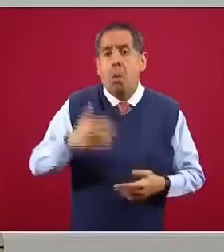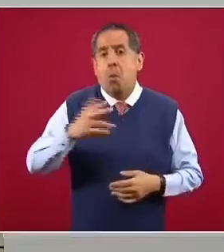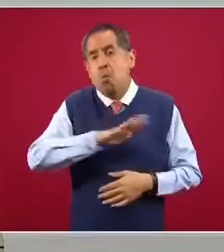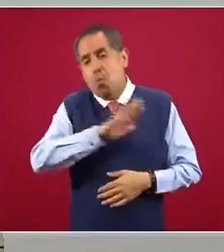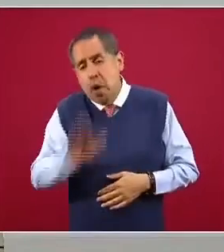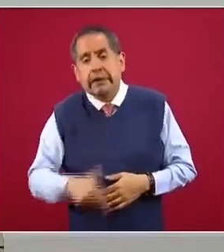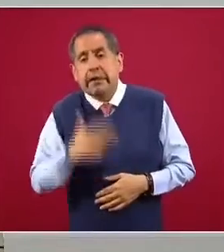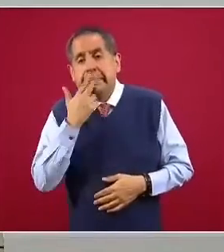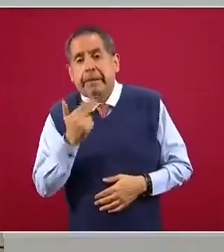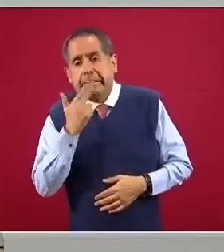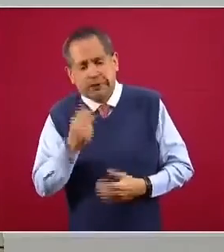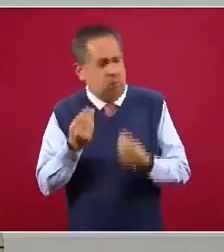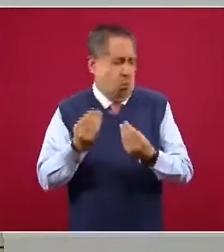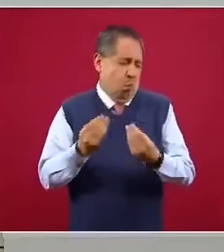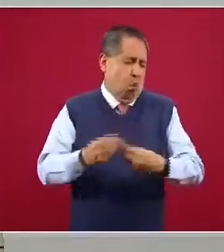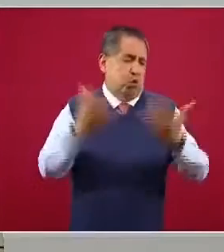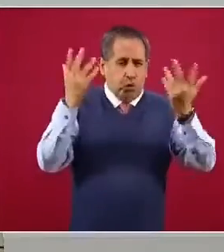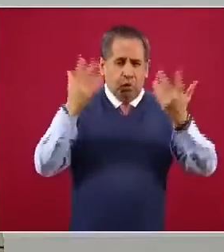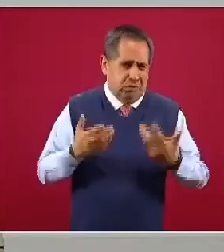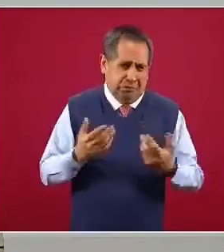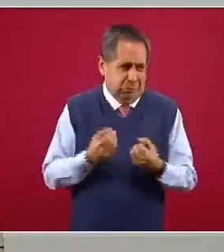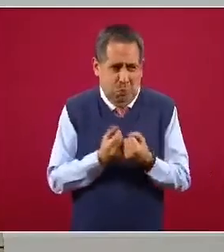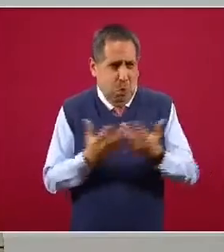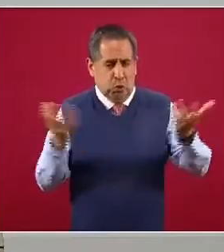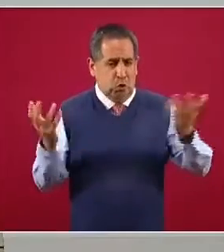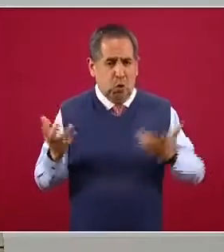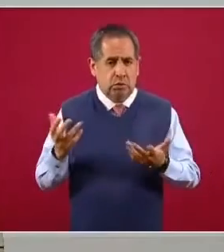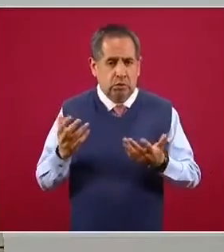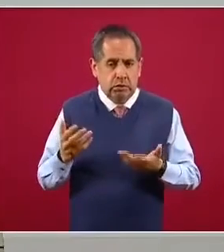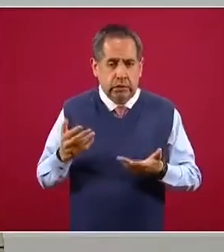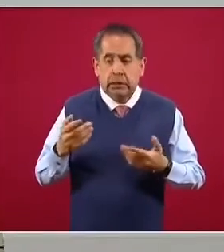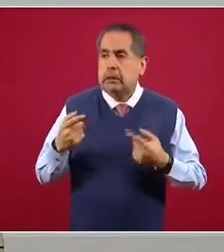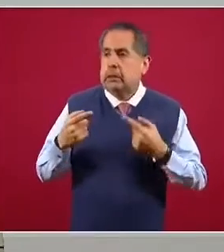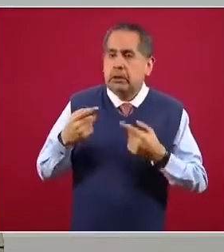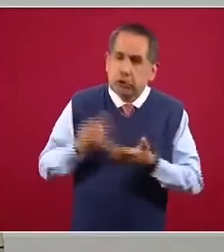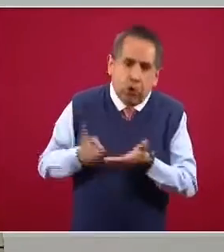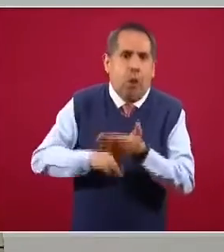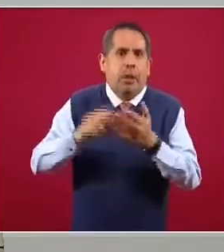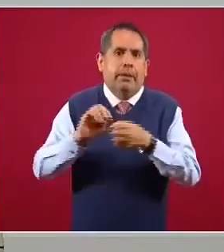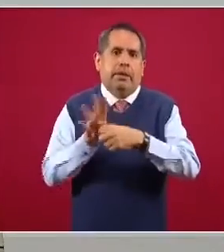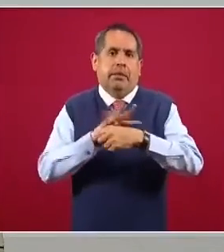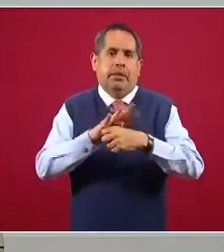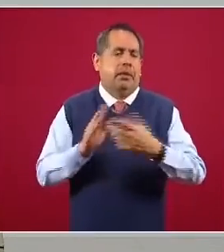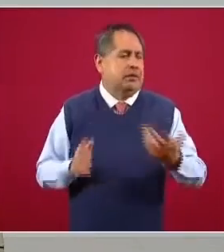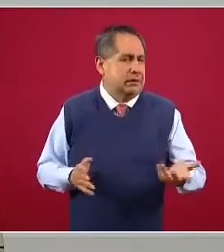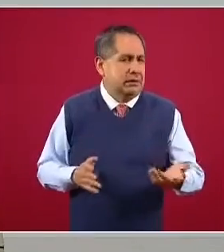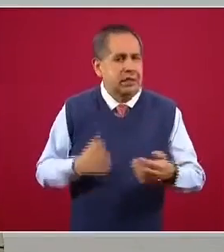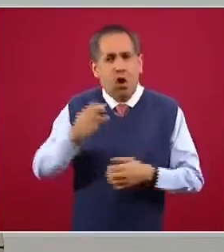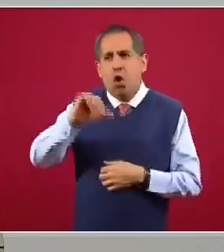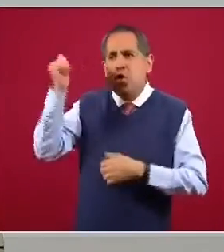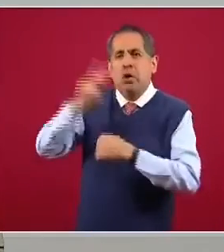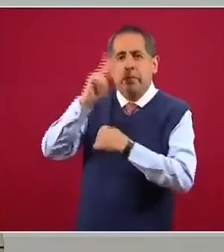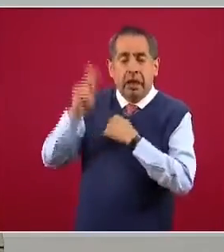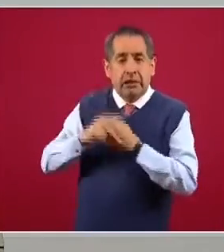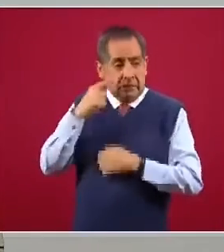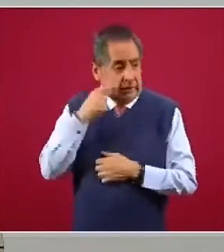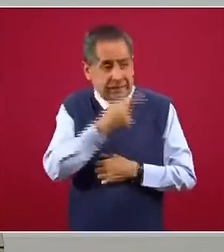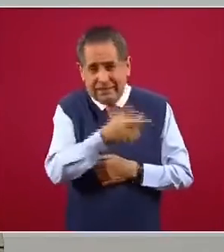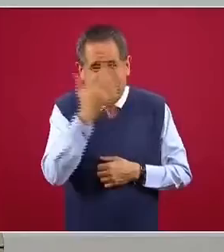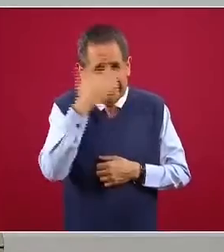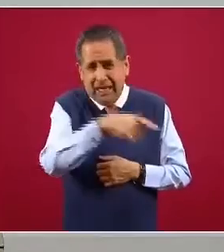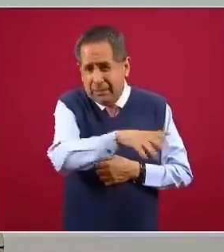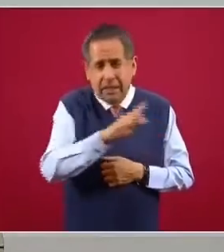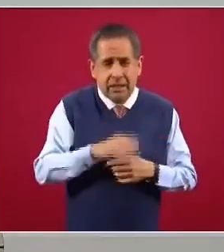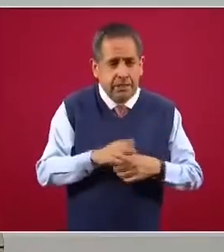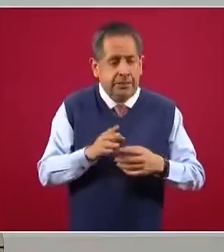diabetes. Sería muy difícil pensar cuando ya en todos los otros países se ha demostrado también que estas enfermedades aumentan el riesgo de